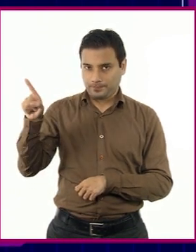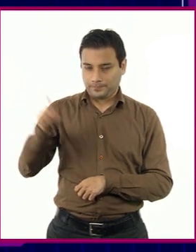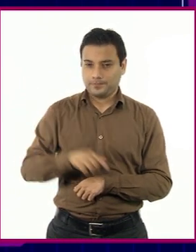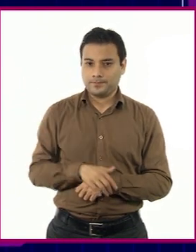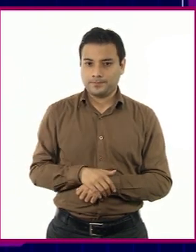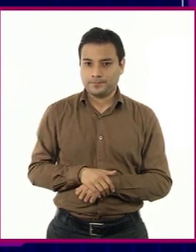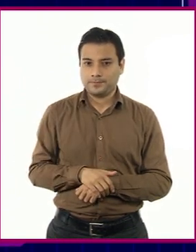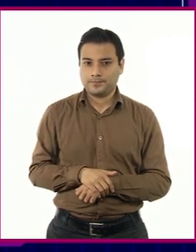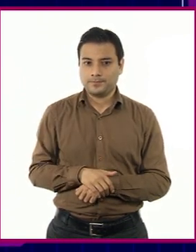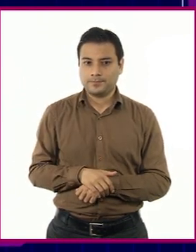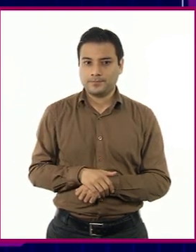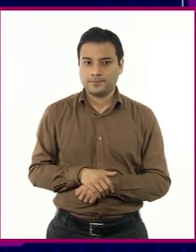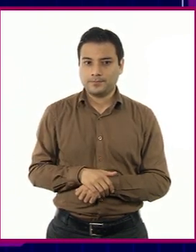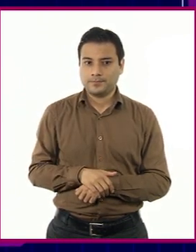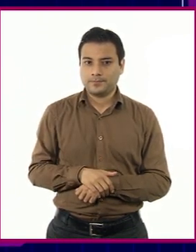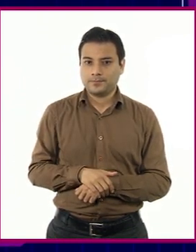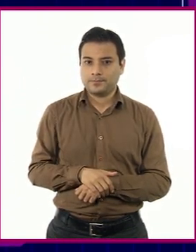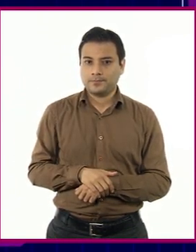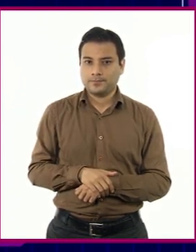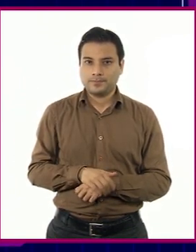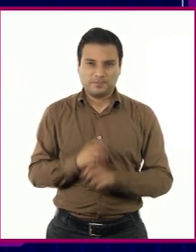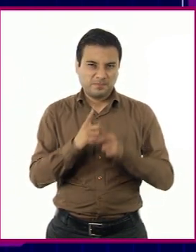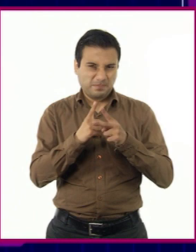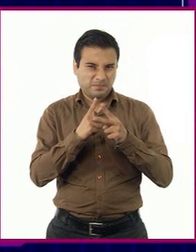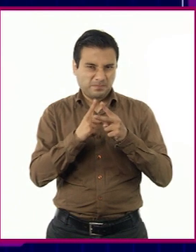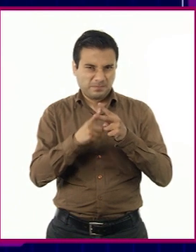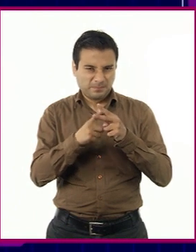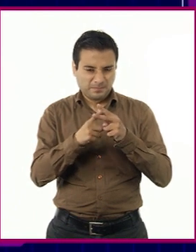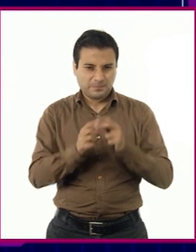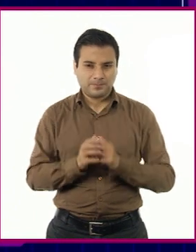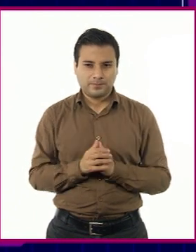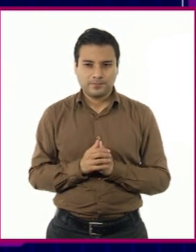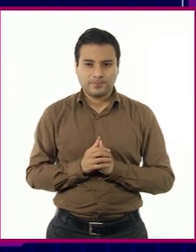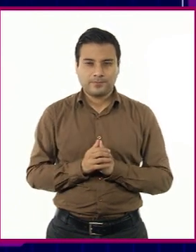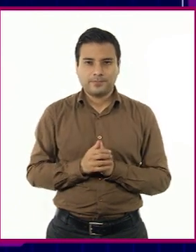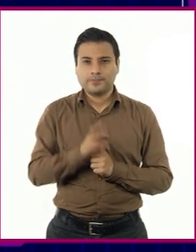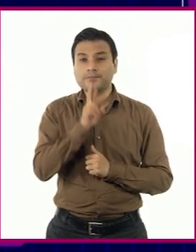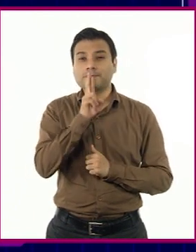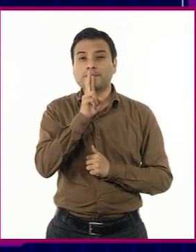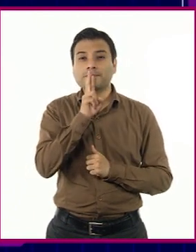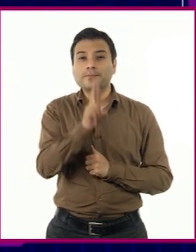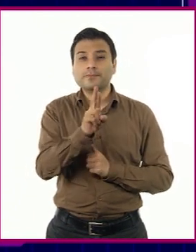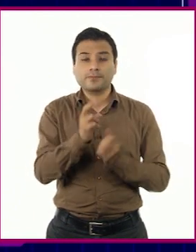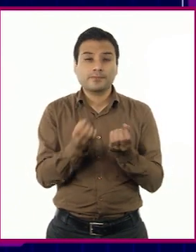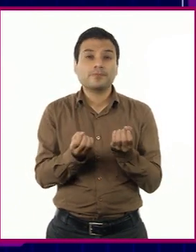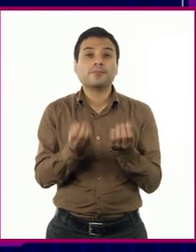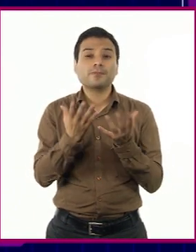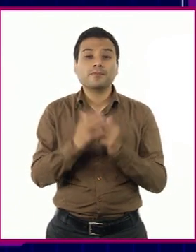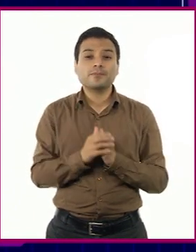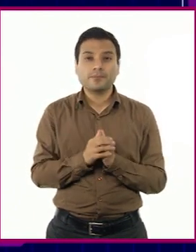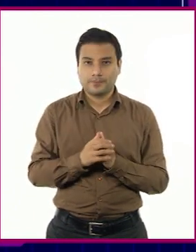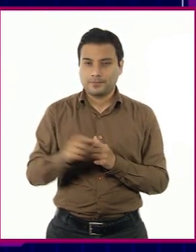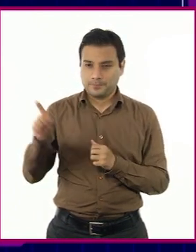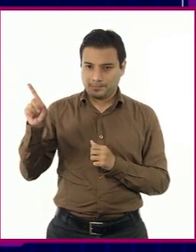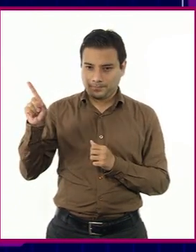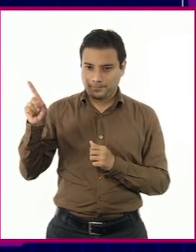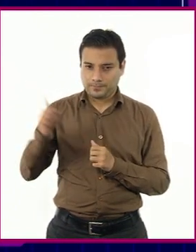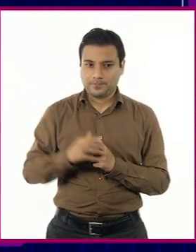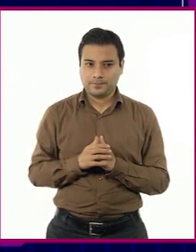Es decir, 748,000 menos 2,312,000 es igual a